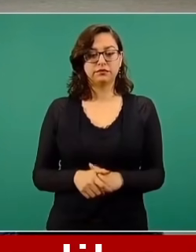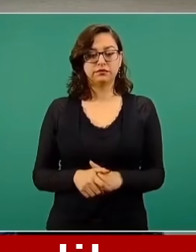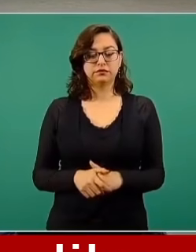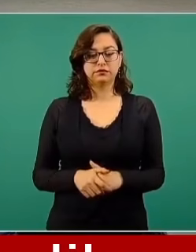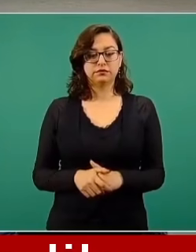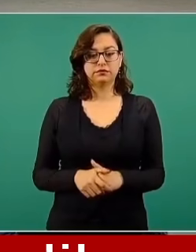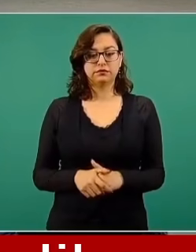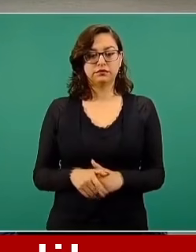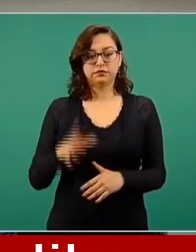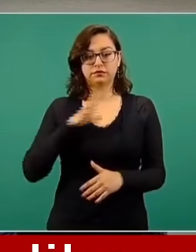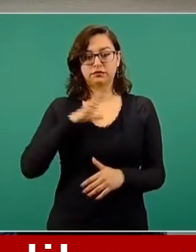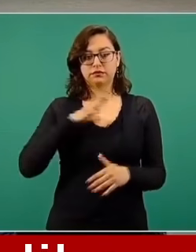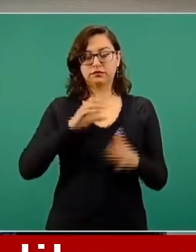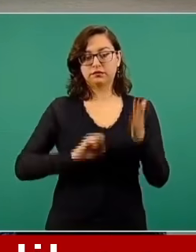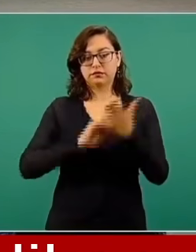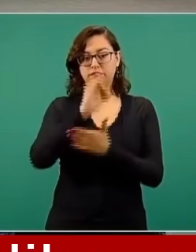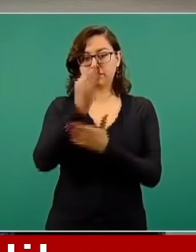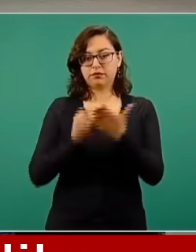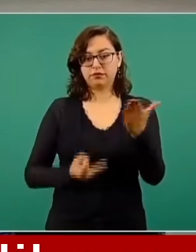Estas son las facturas.